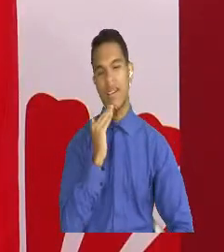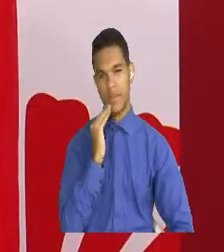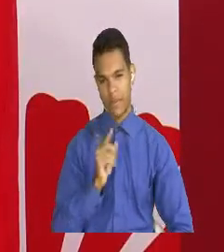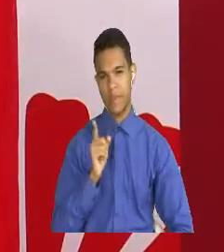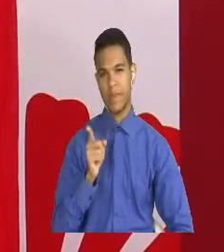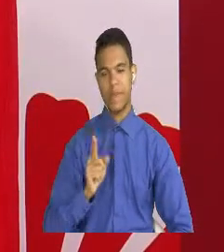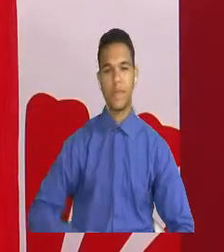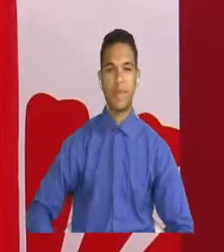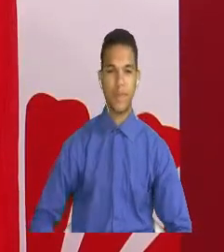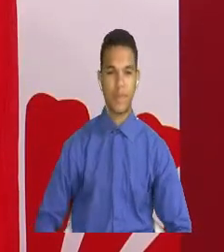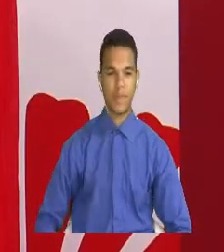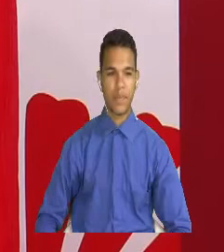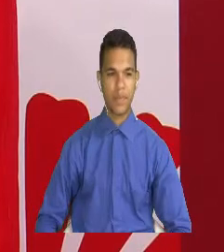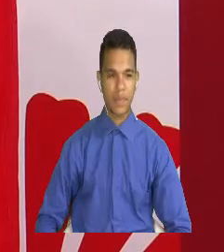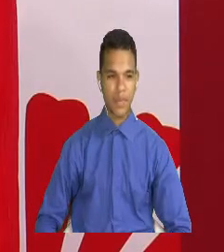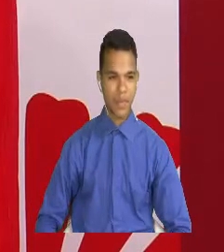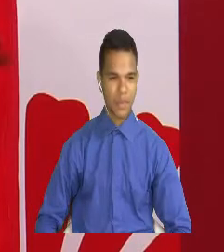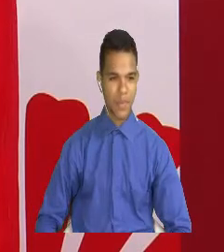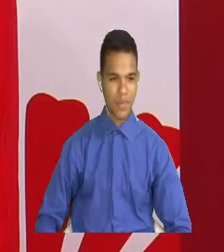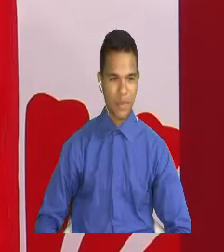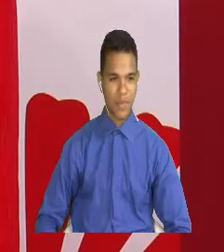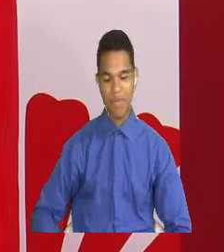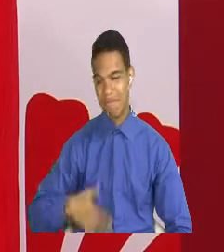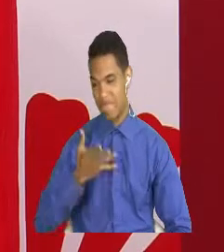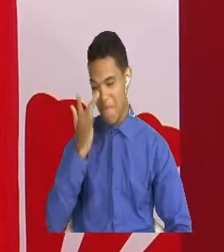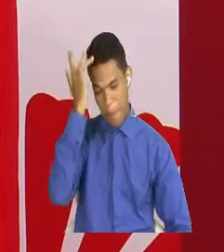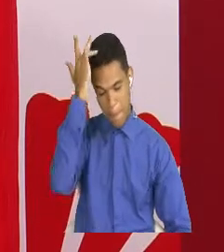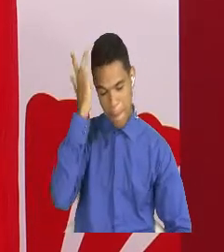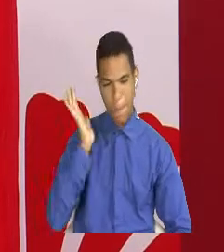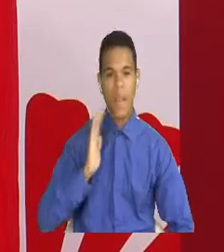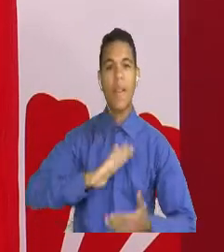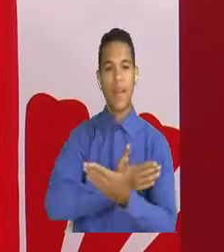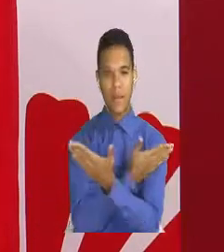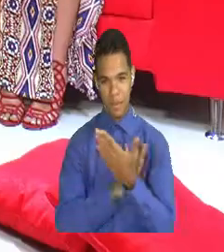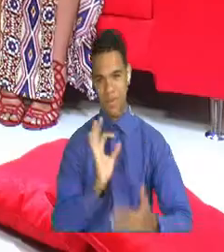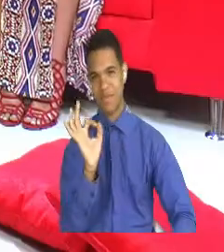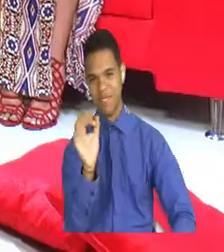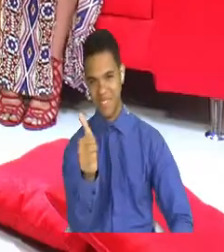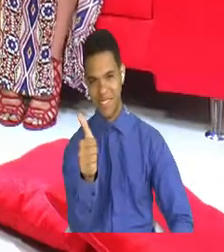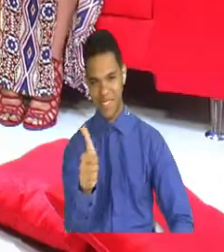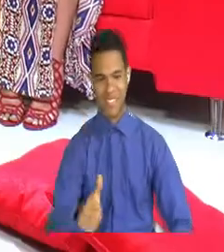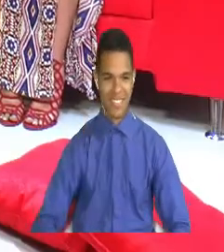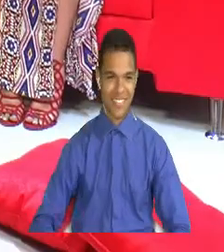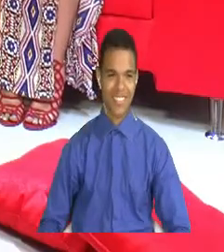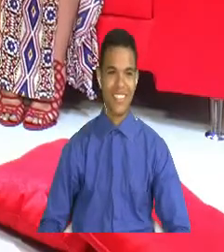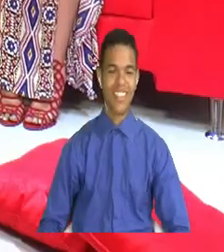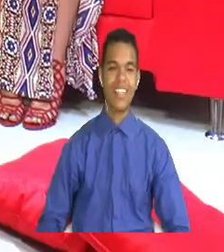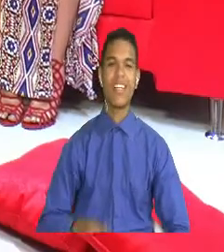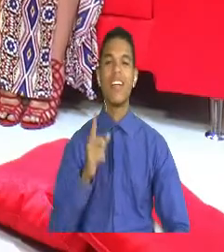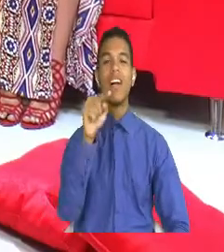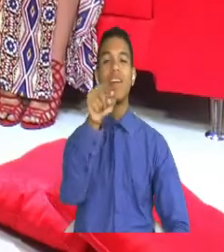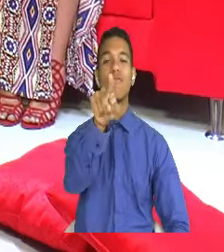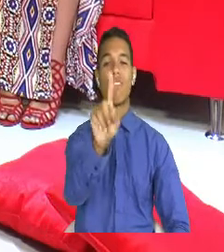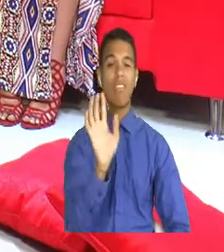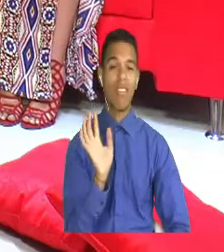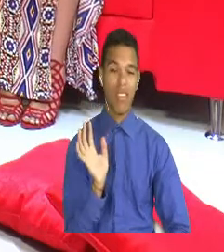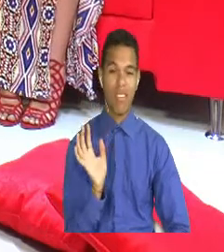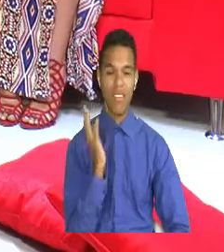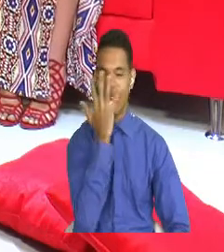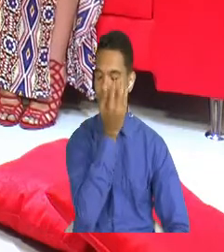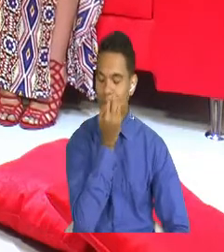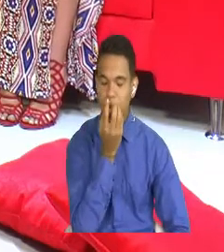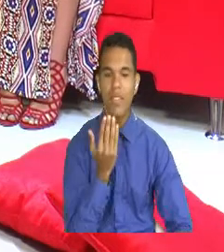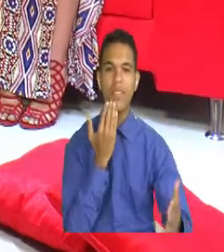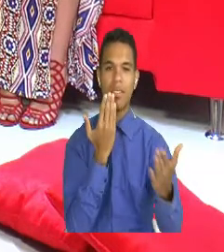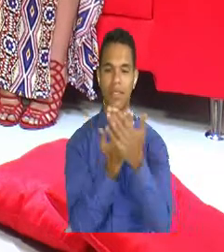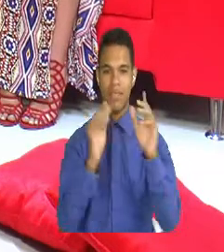Bueno, corchada. Bueno, pero bueno, de música estamos bien, una sola. Ustedes, televidentes bellos, queridos, gracias por